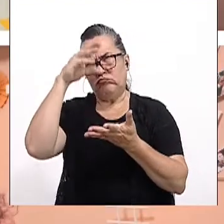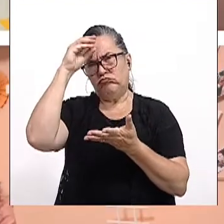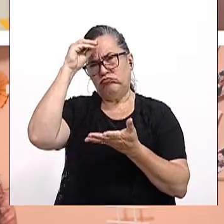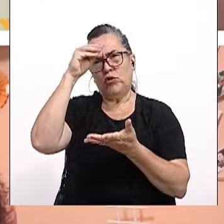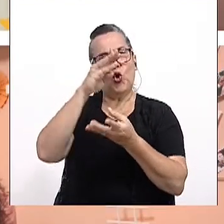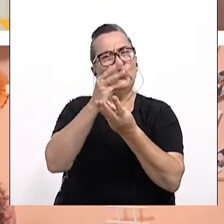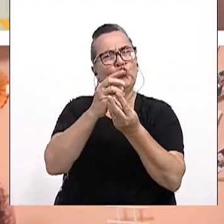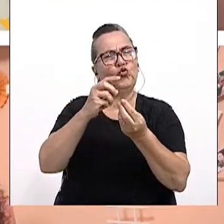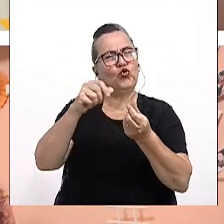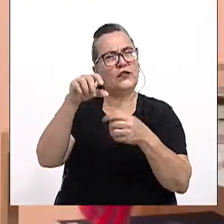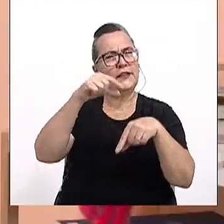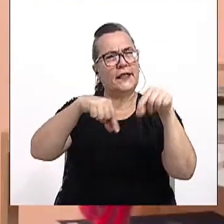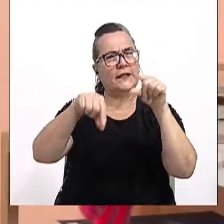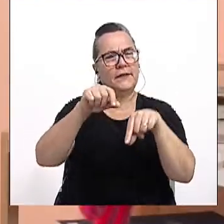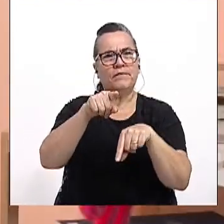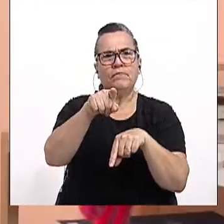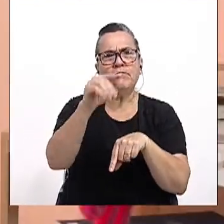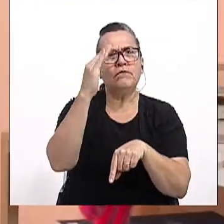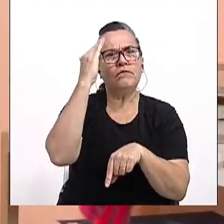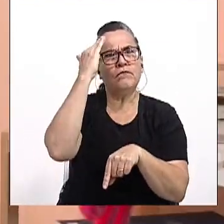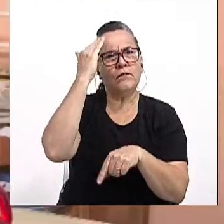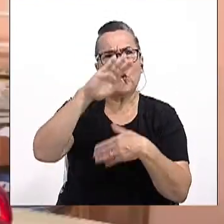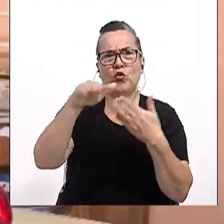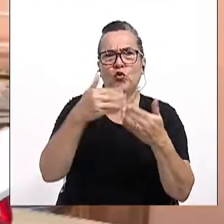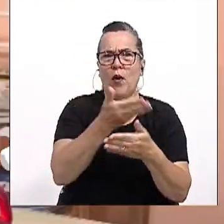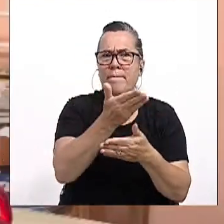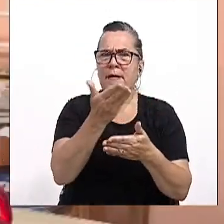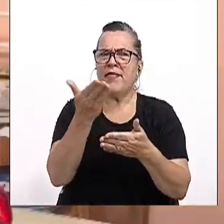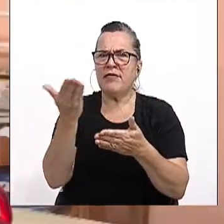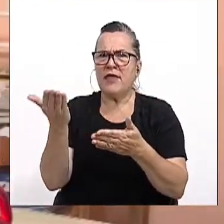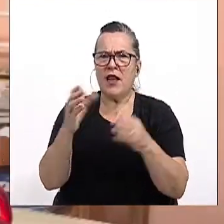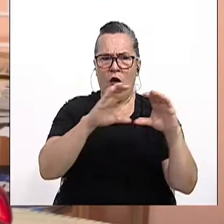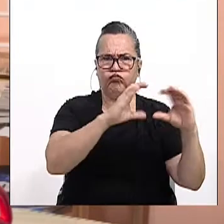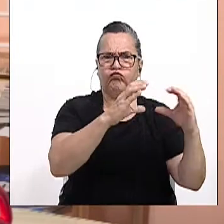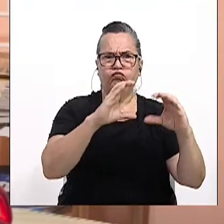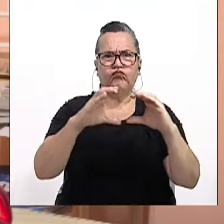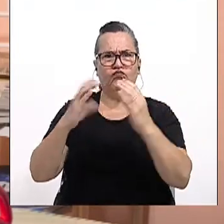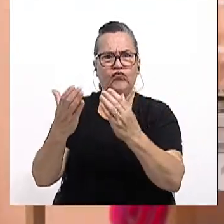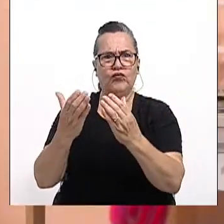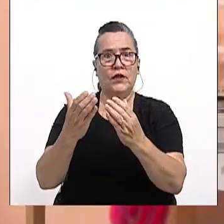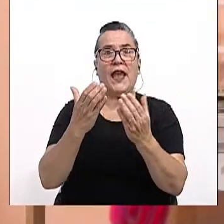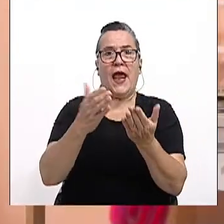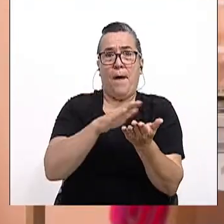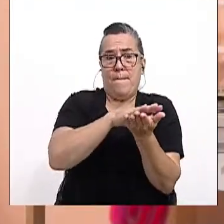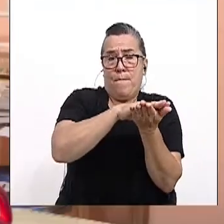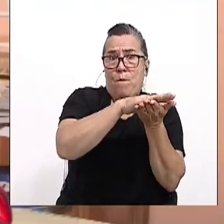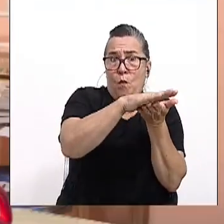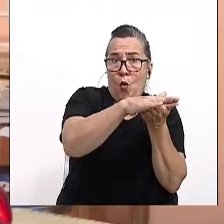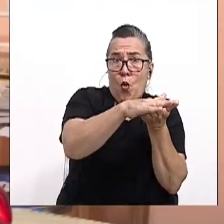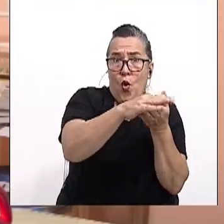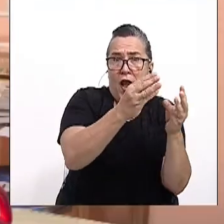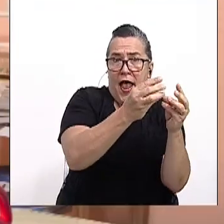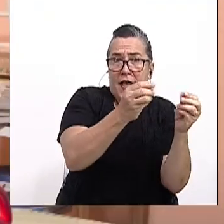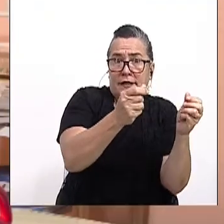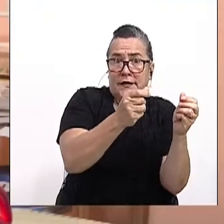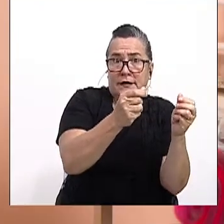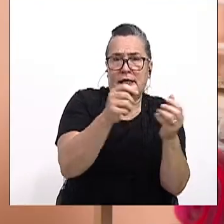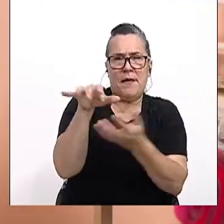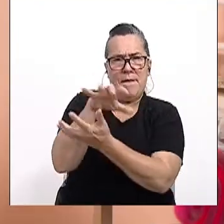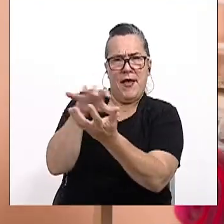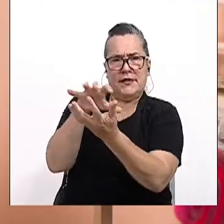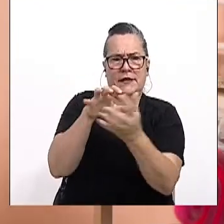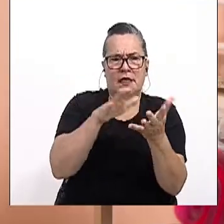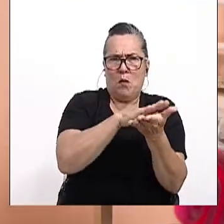químicas. ¿Ustedes sabían que toda la materia se puede clasificar en sustancias puras y mezclas? Las sustancias puras tienen una composición